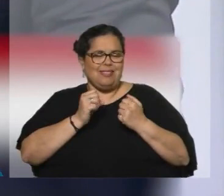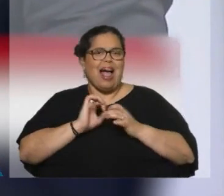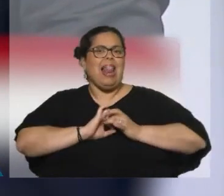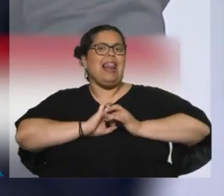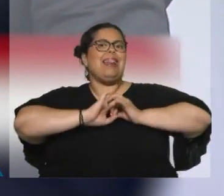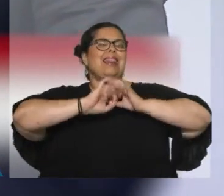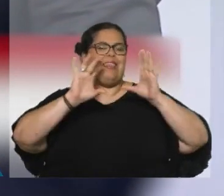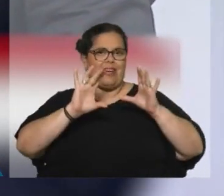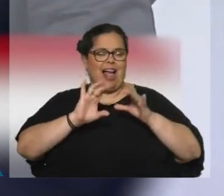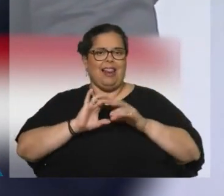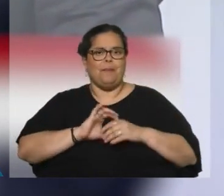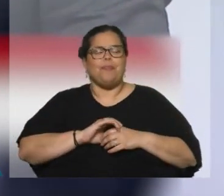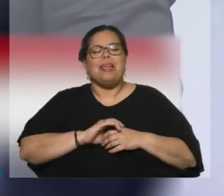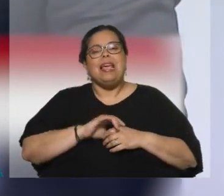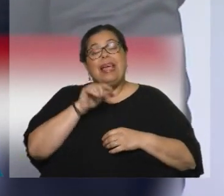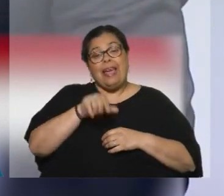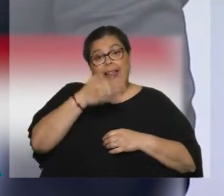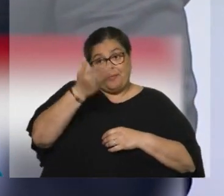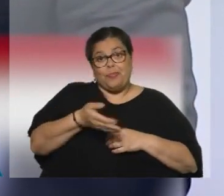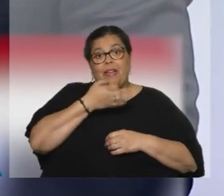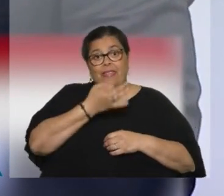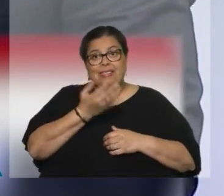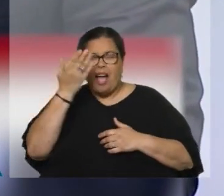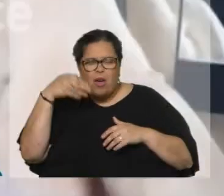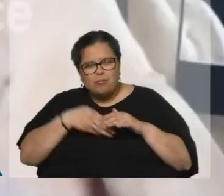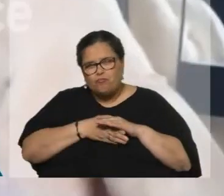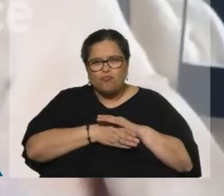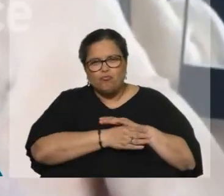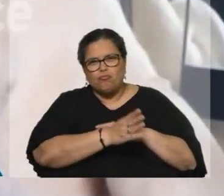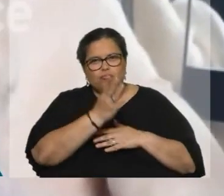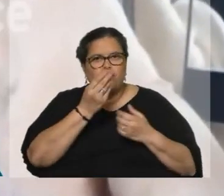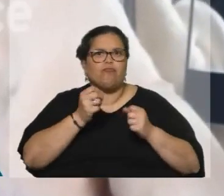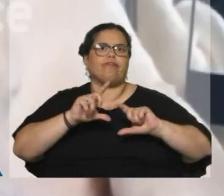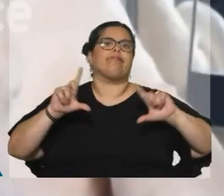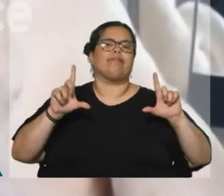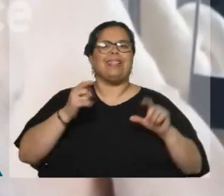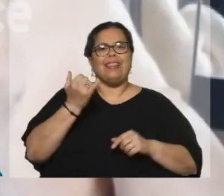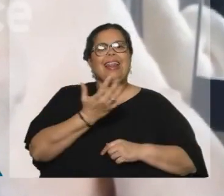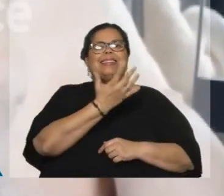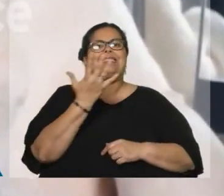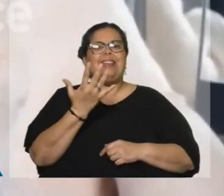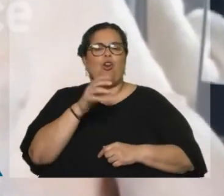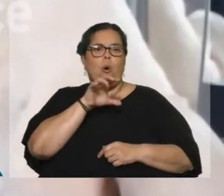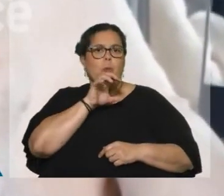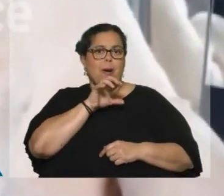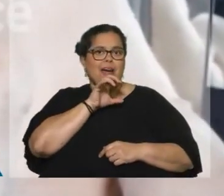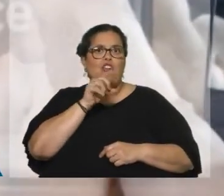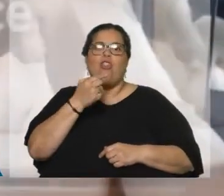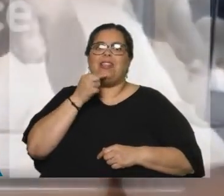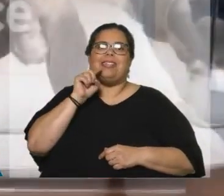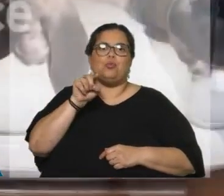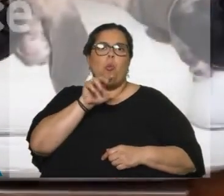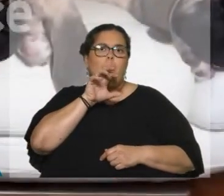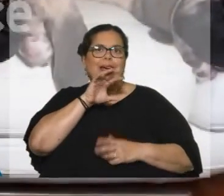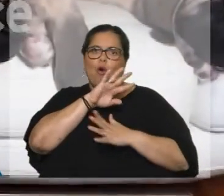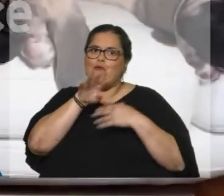define logrando colarse entre los espacios hasta ahora dominantes vive con cinco perros de los que dice que son su familia